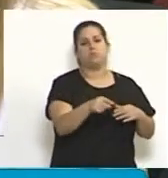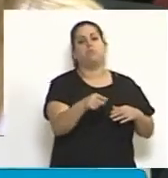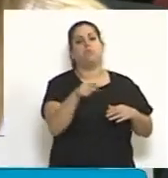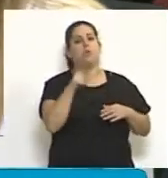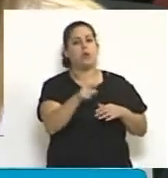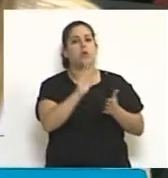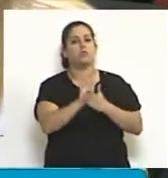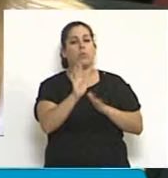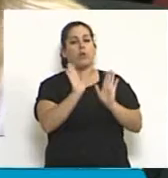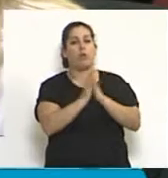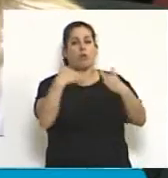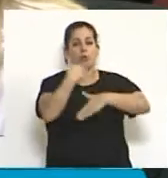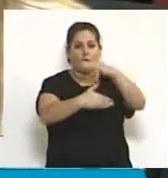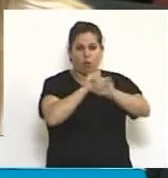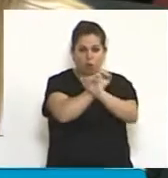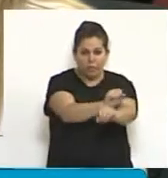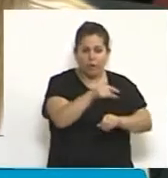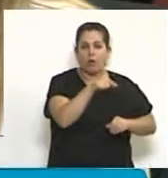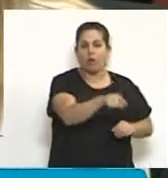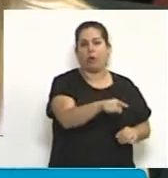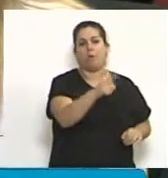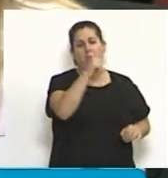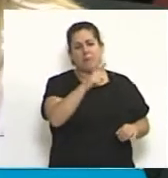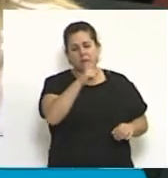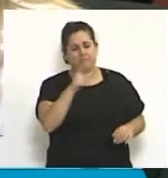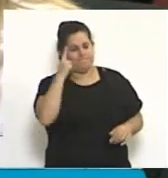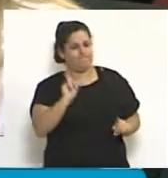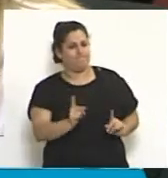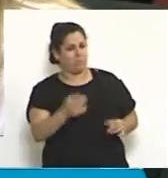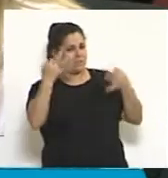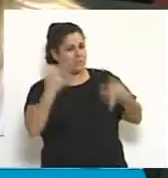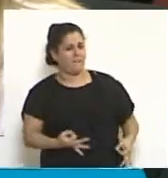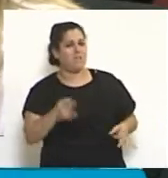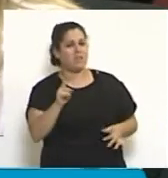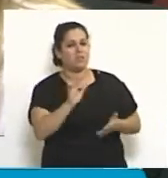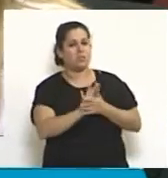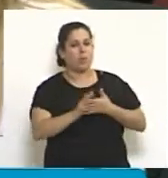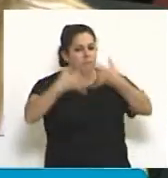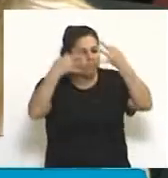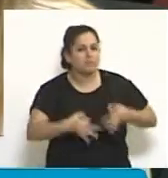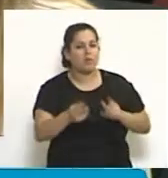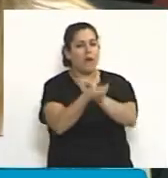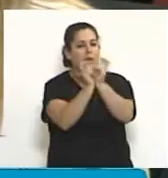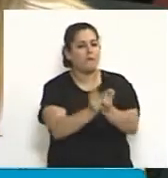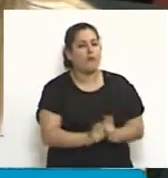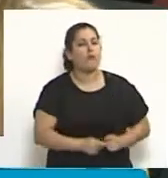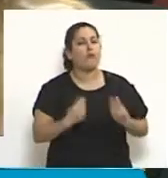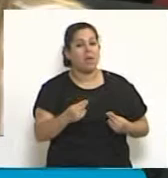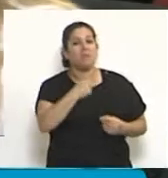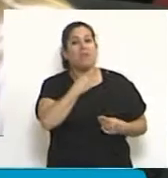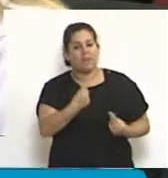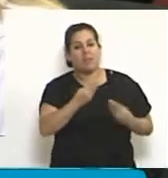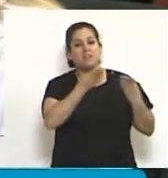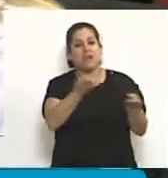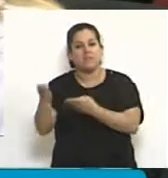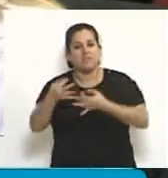en marcha del Código y, sin embargo, no parece adecuado a la verdadera esencia de la reforma, que sería brindar